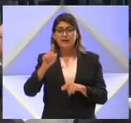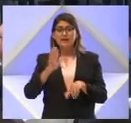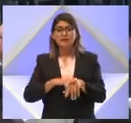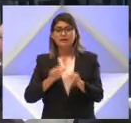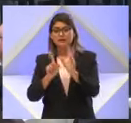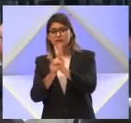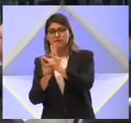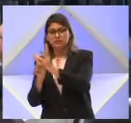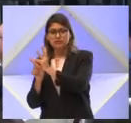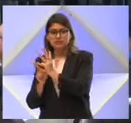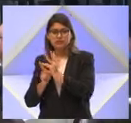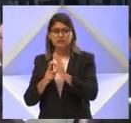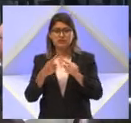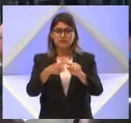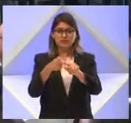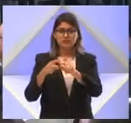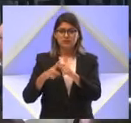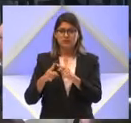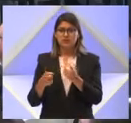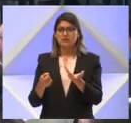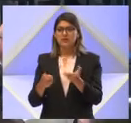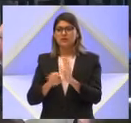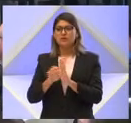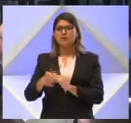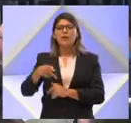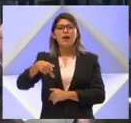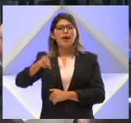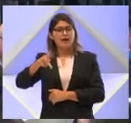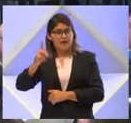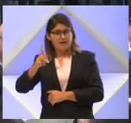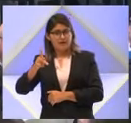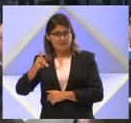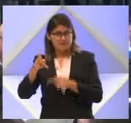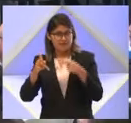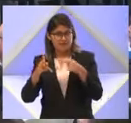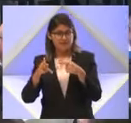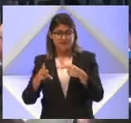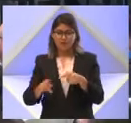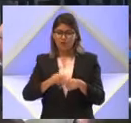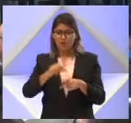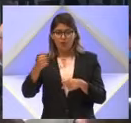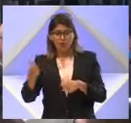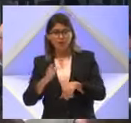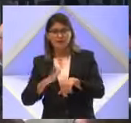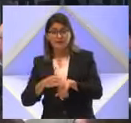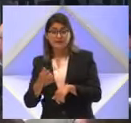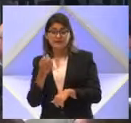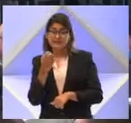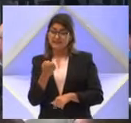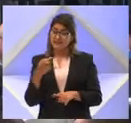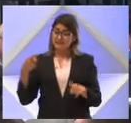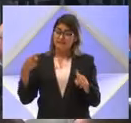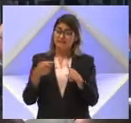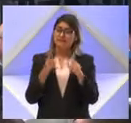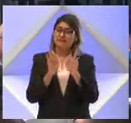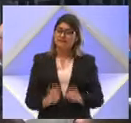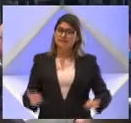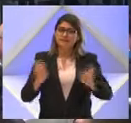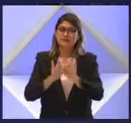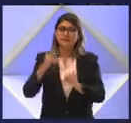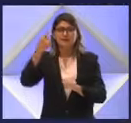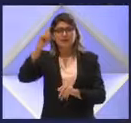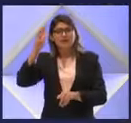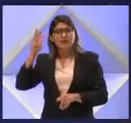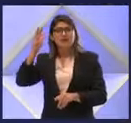en las diferentes bandas como en la banda k eso es un asunto de relevancia y de importancia para el